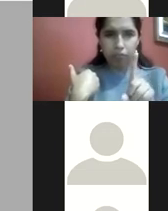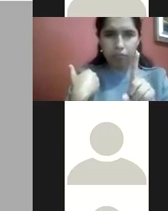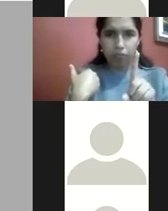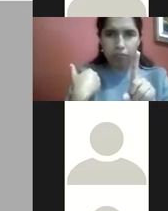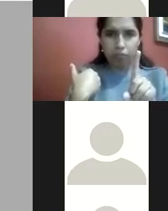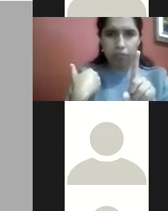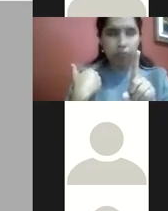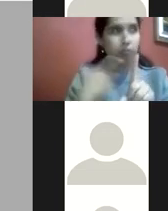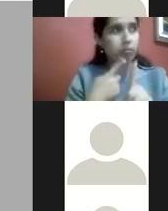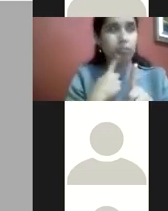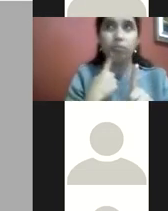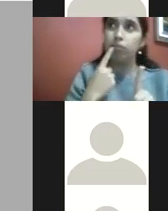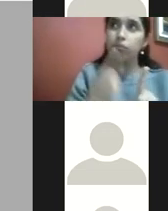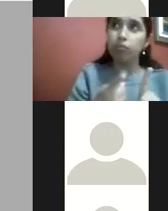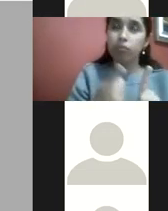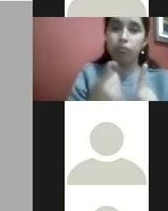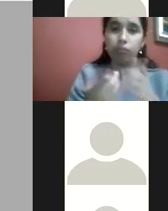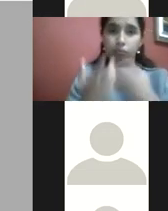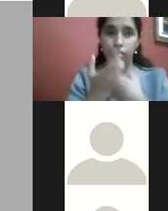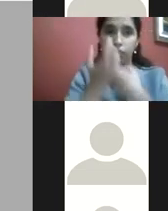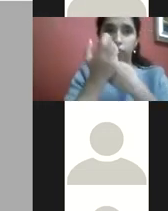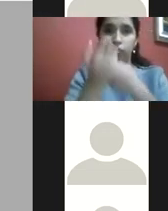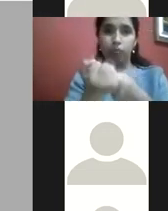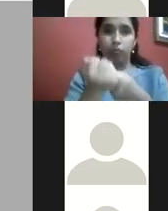aquí dice que el nivel de confianza es esto.